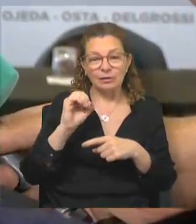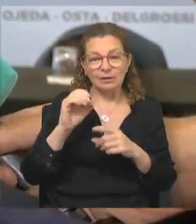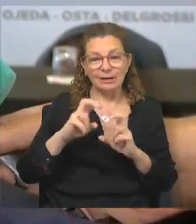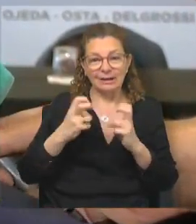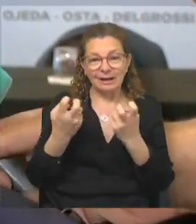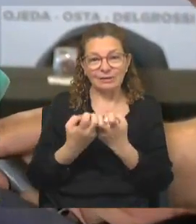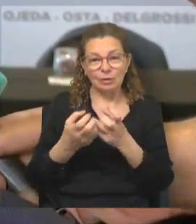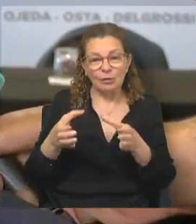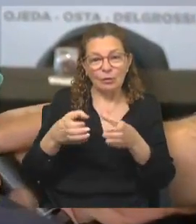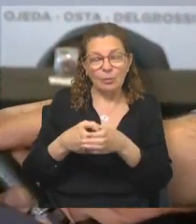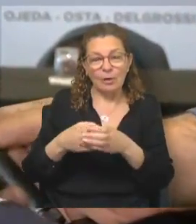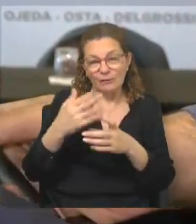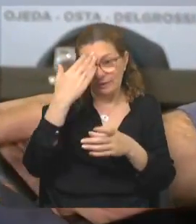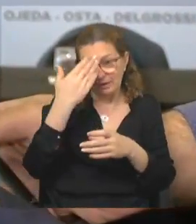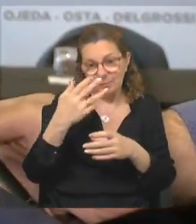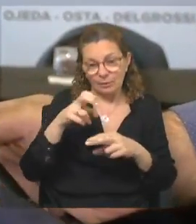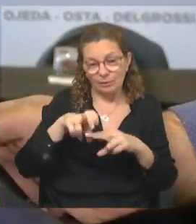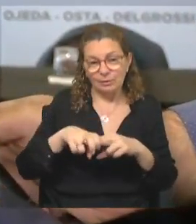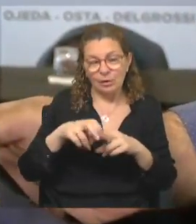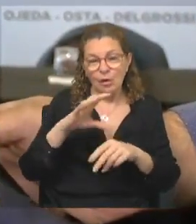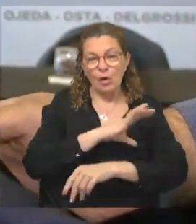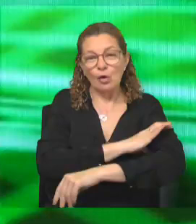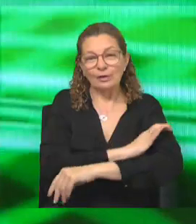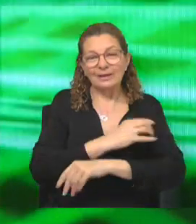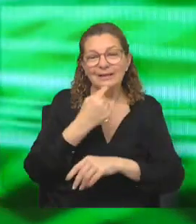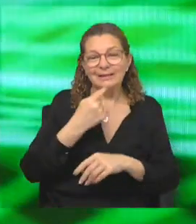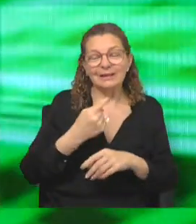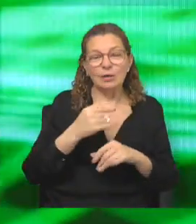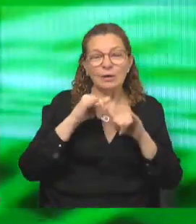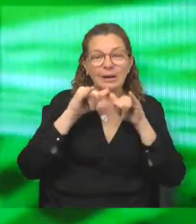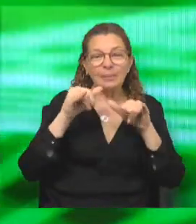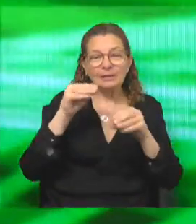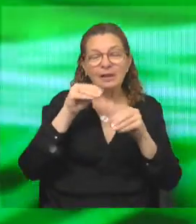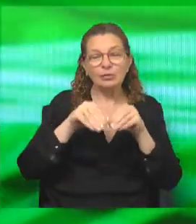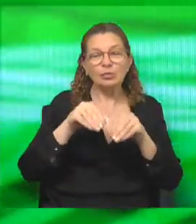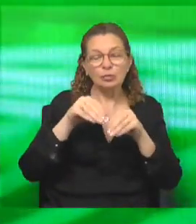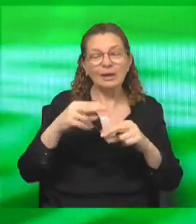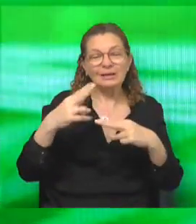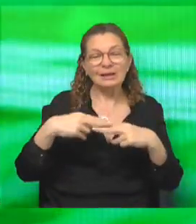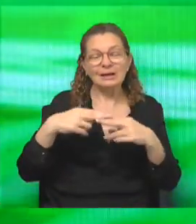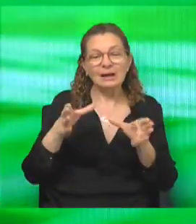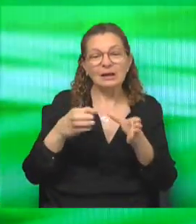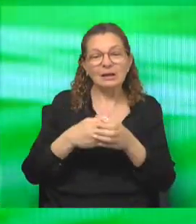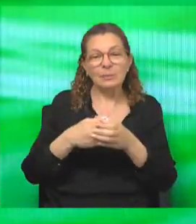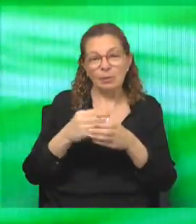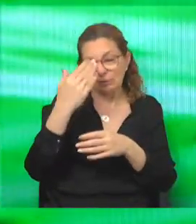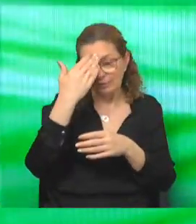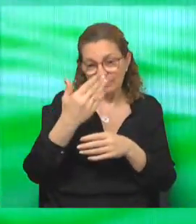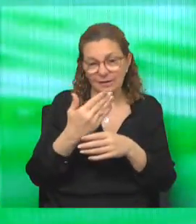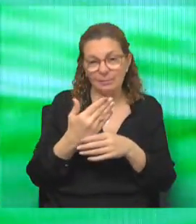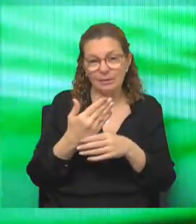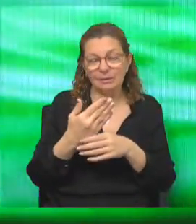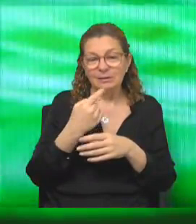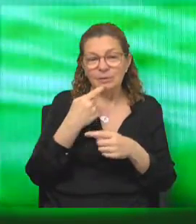candidato del frente amplio yamandu Ori y denunció una campaña sucia a través de YouTube desde el equipo de su frenteamplista en concreto